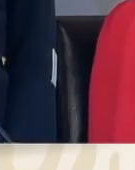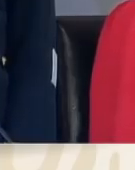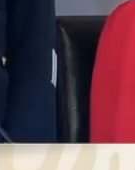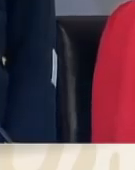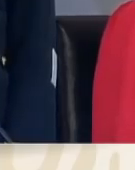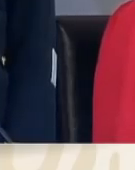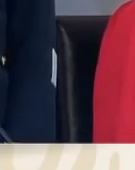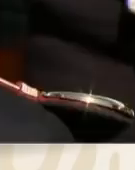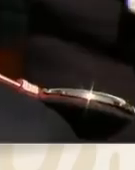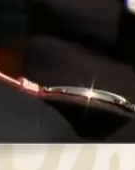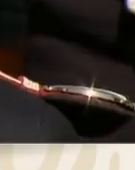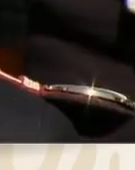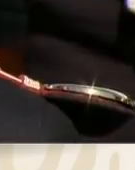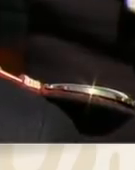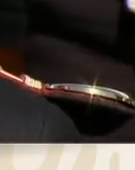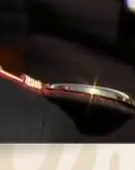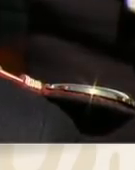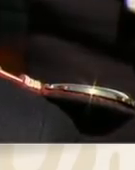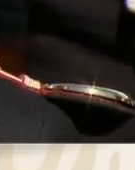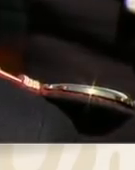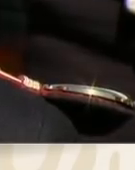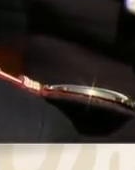Juan Escutia.